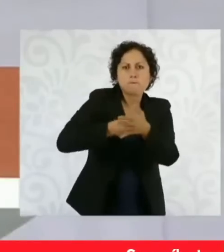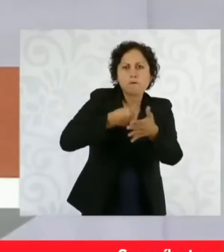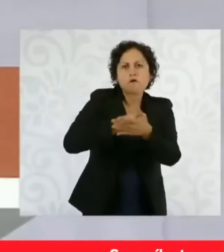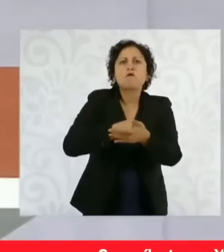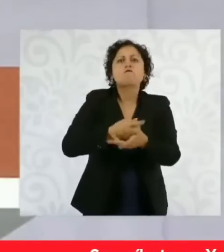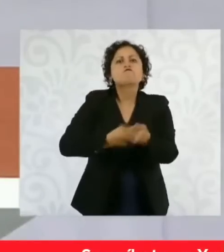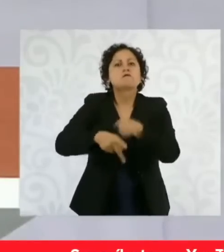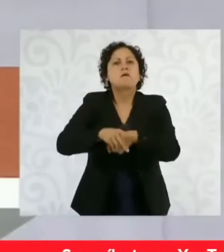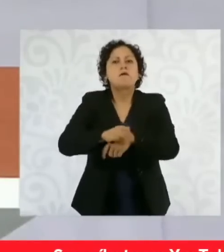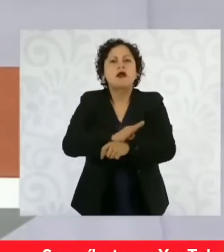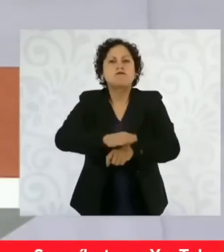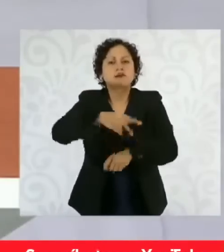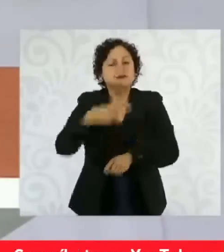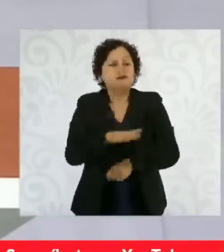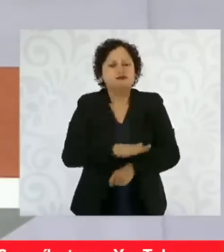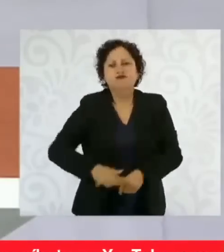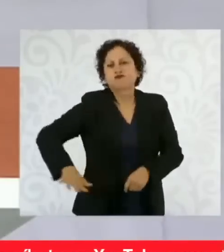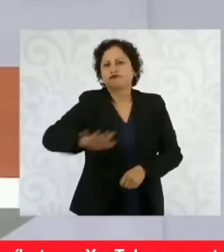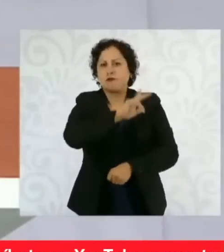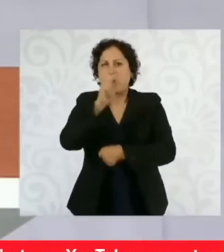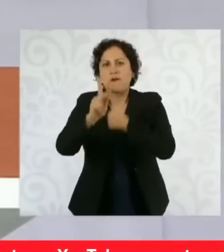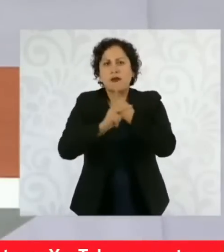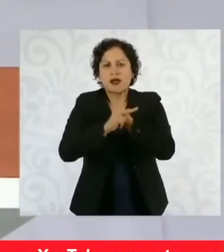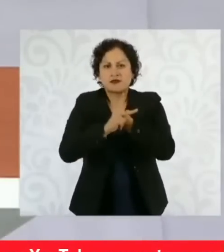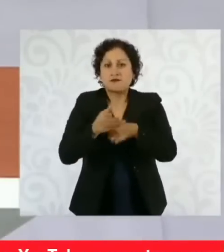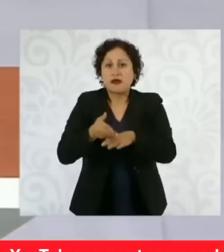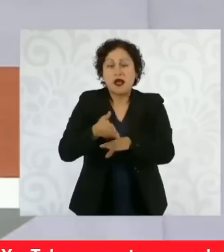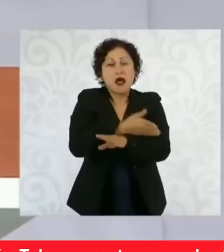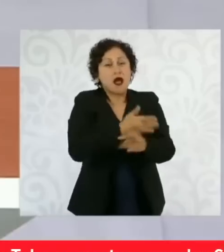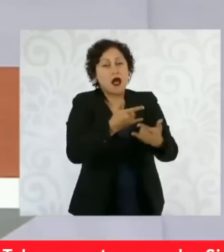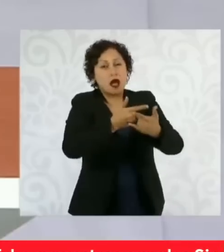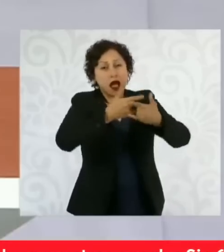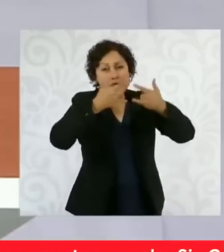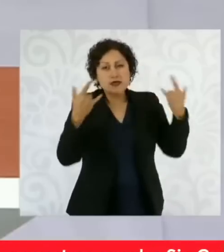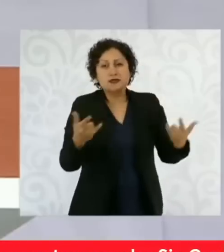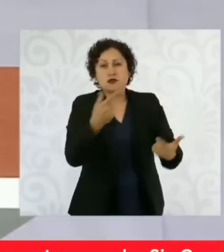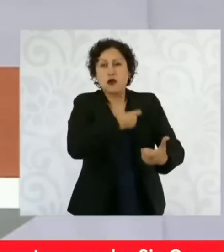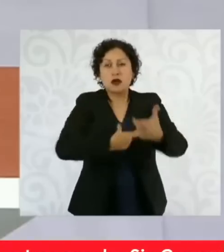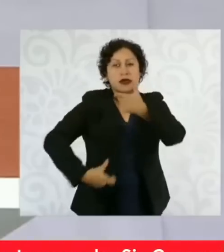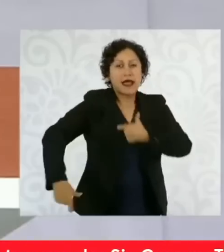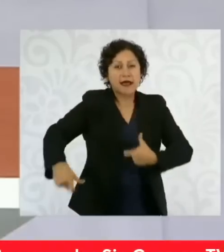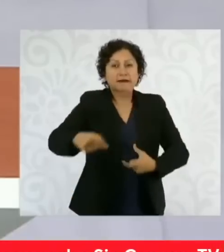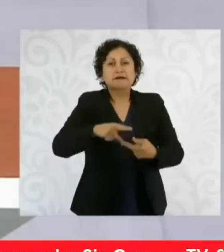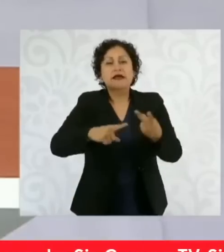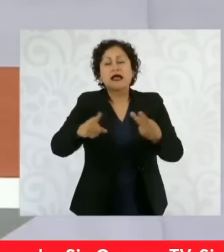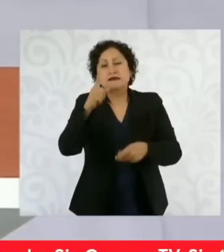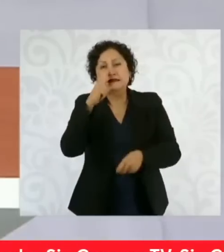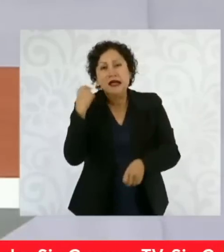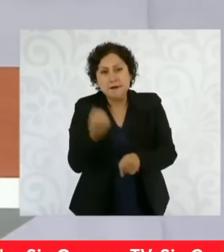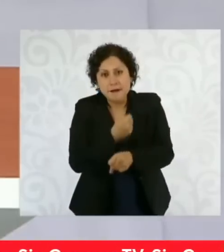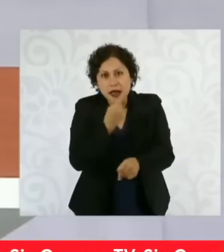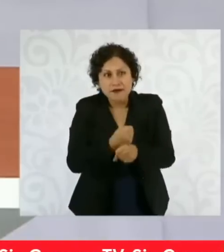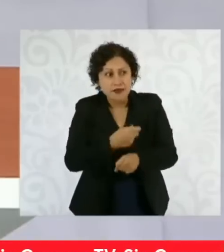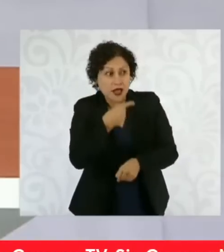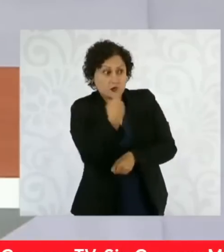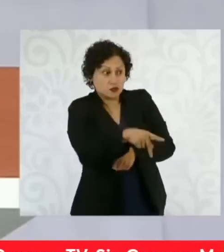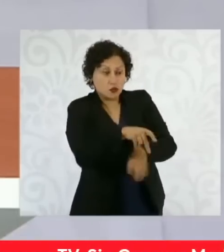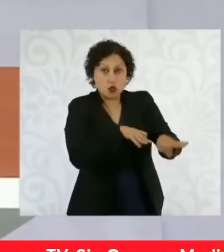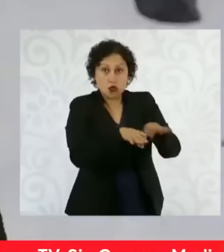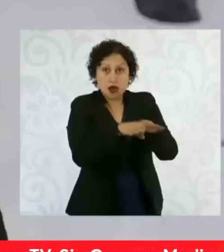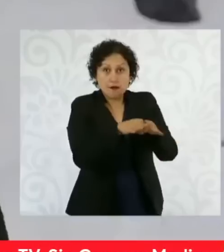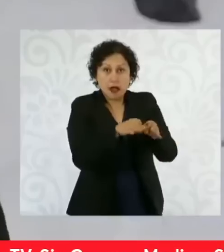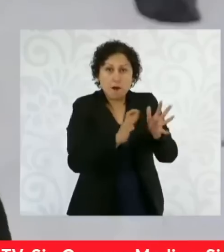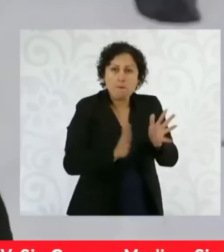patria. La lucha incansable de Zapata y Villa por la justicia social marcaron la historia de la